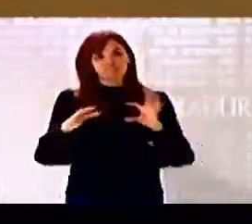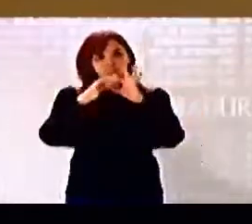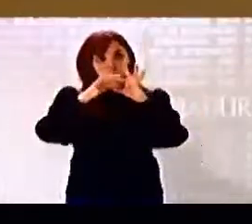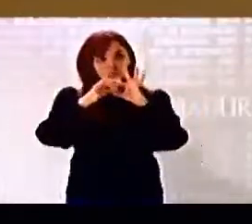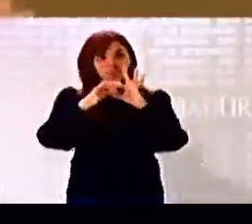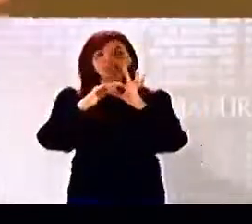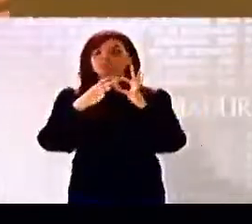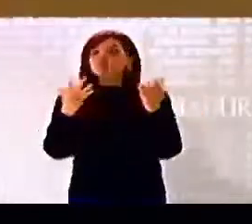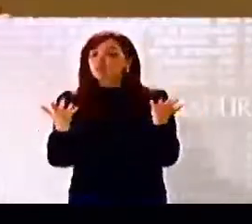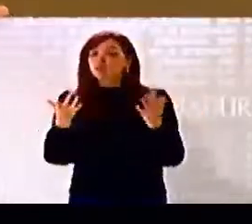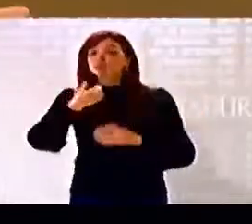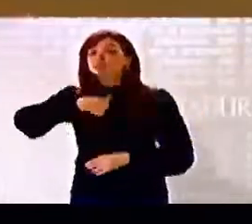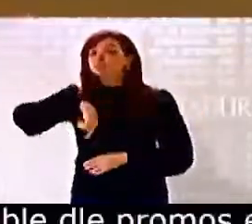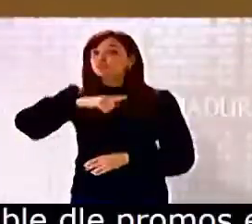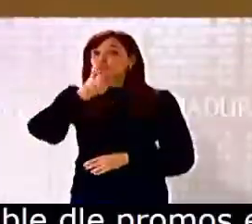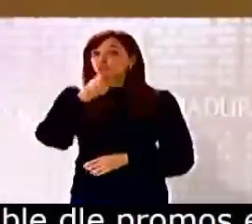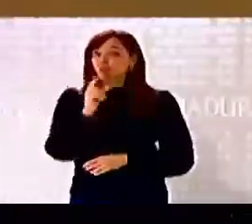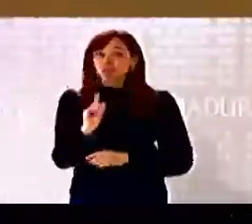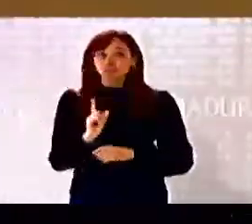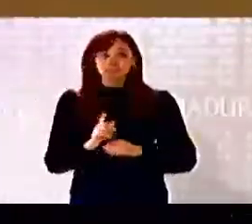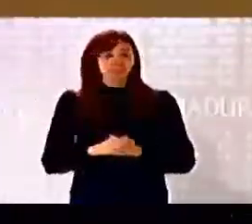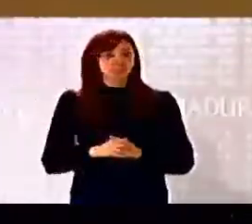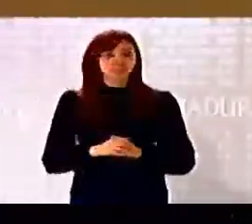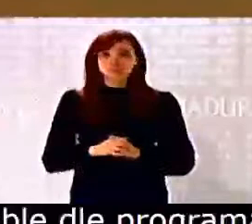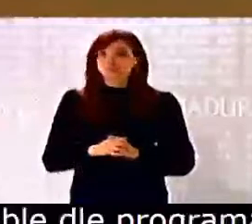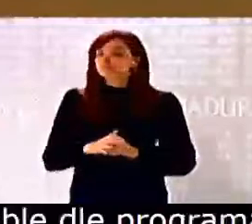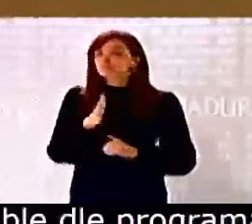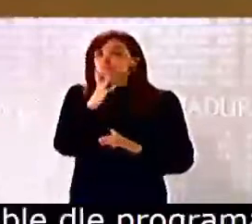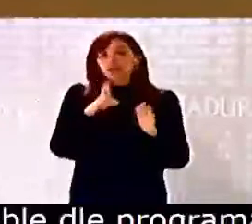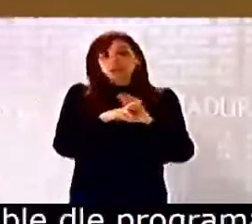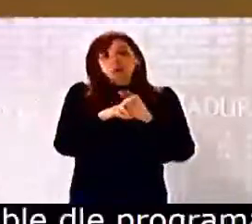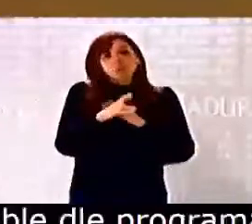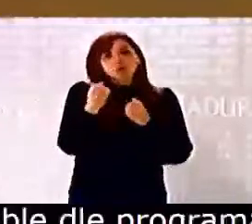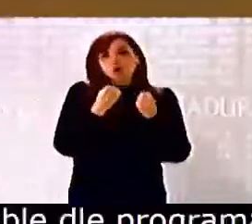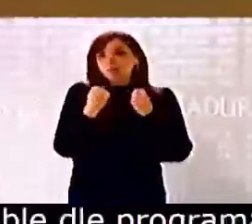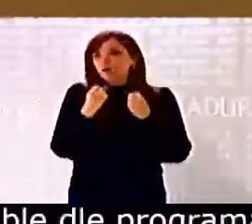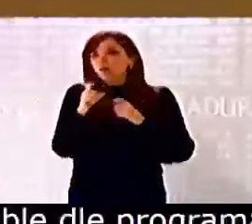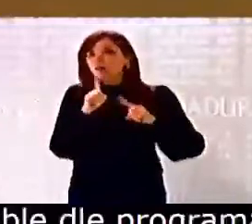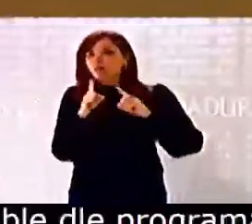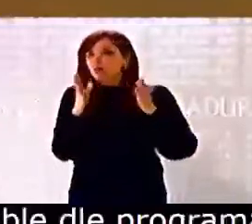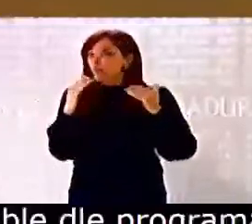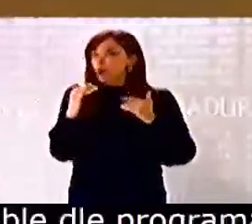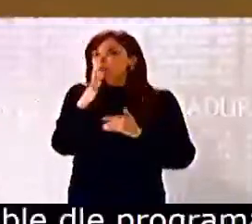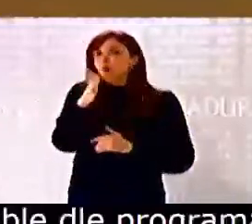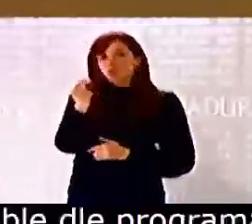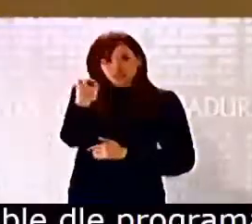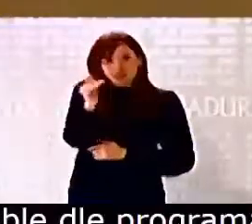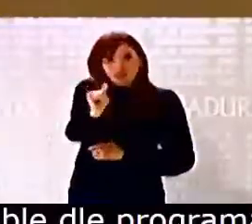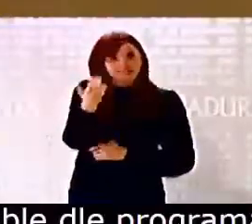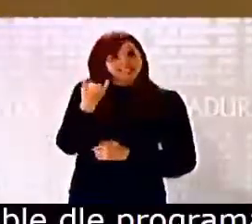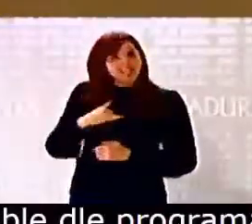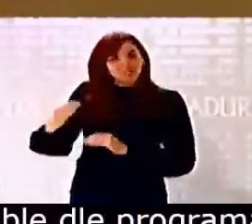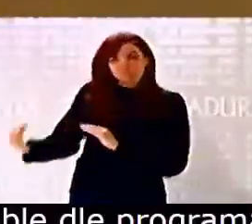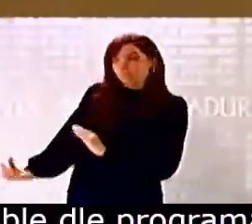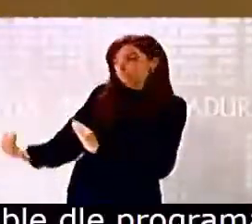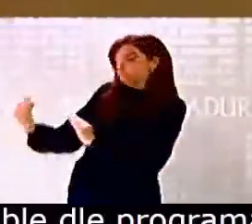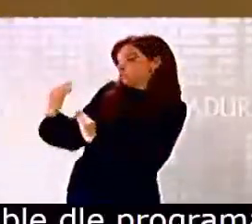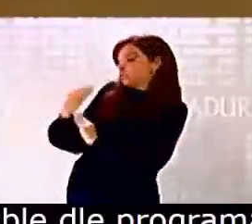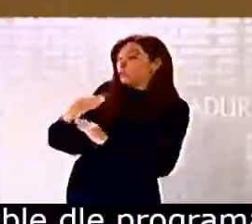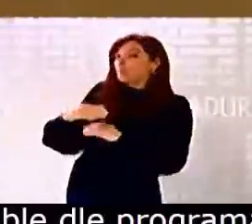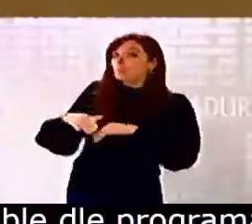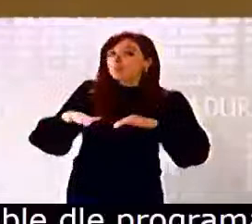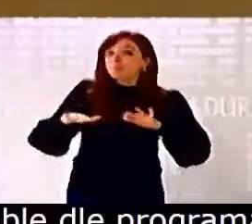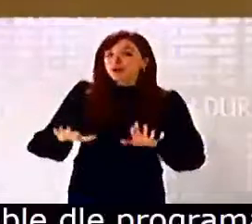decirle que fácil no lo tenemos. No tenemos el problema de los recursos económicos porque ya están aquí, pero fácil no lo tenemos porque la